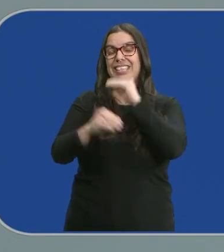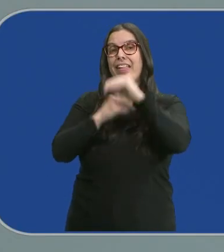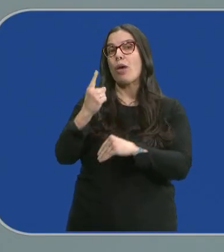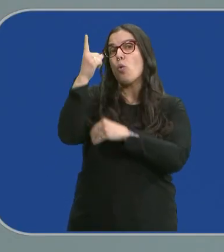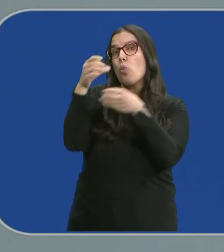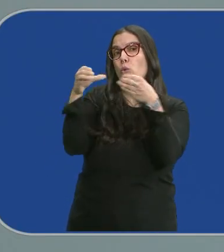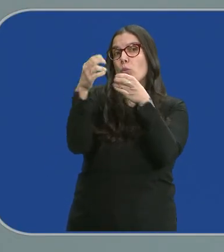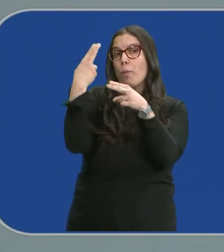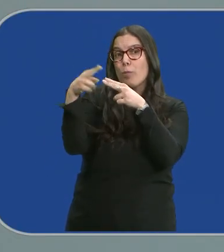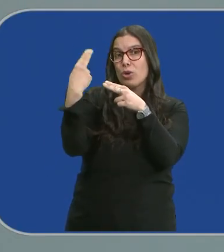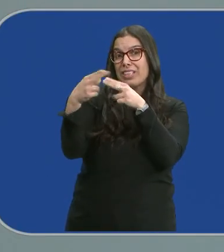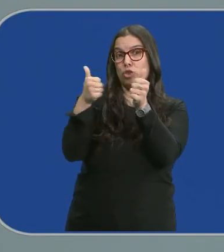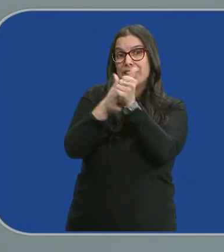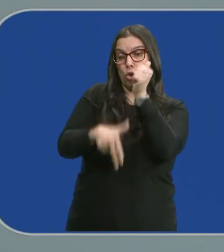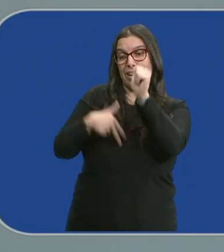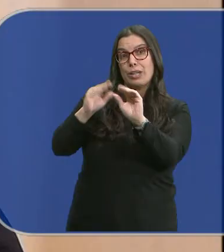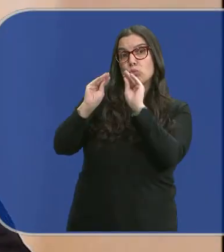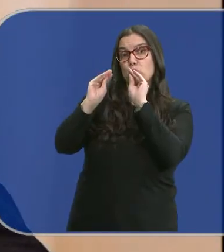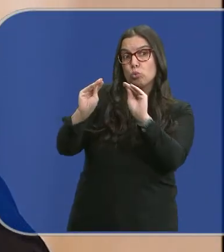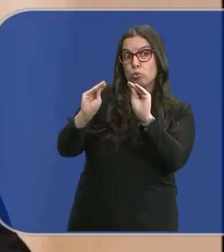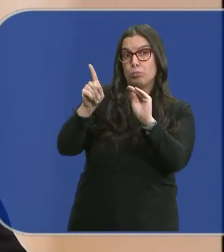de un partido separatista.